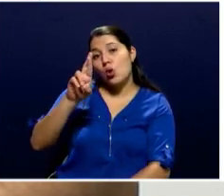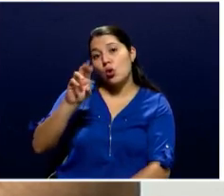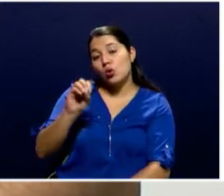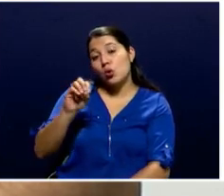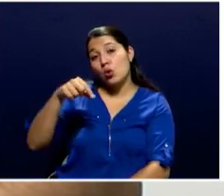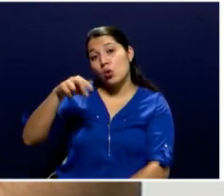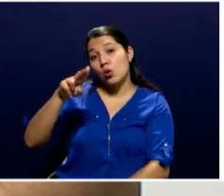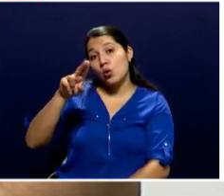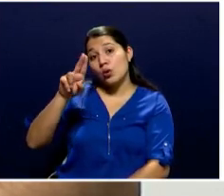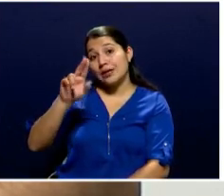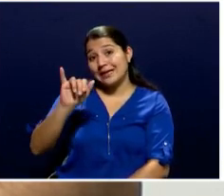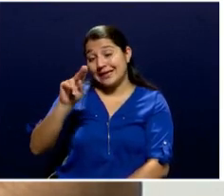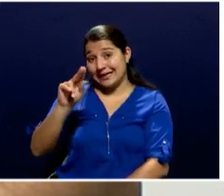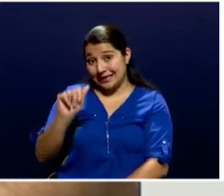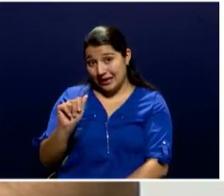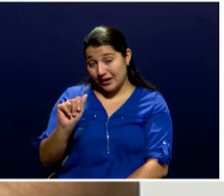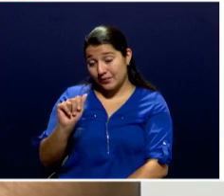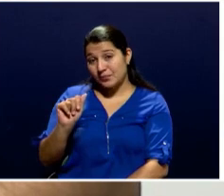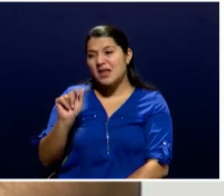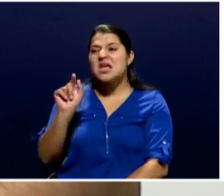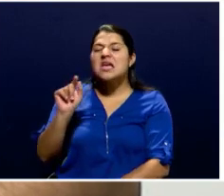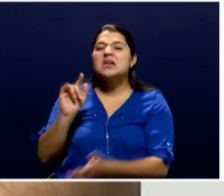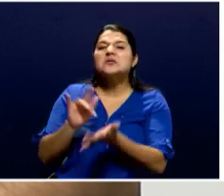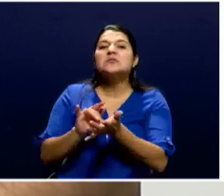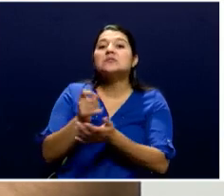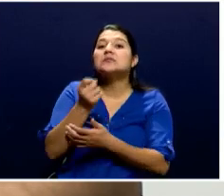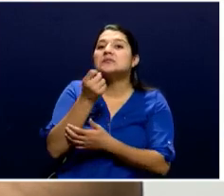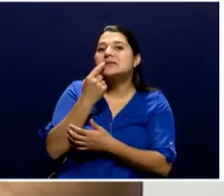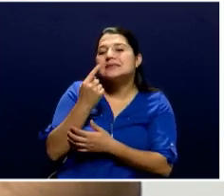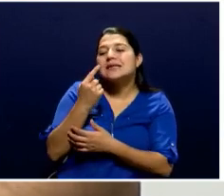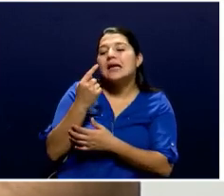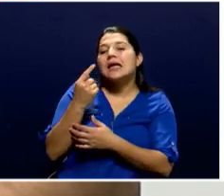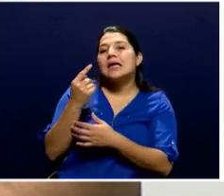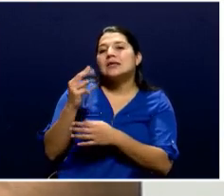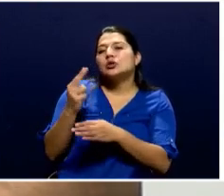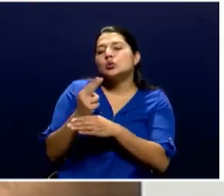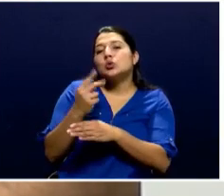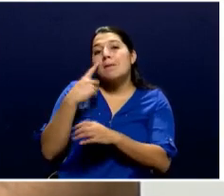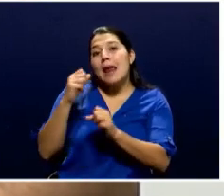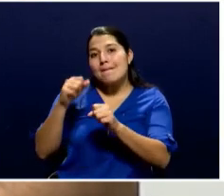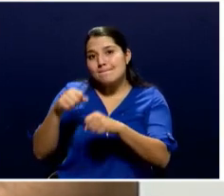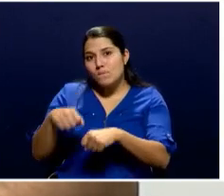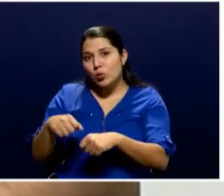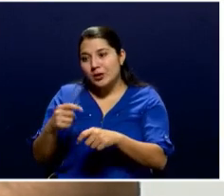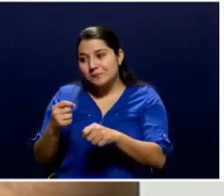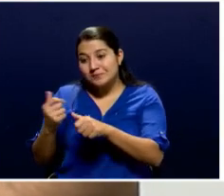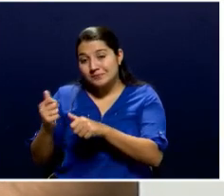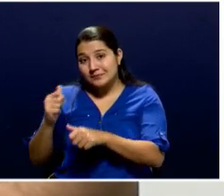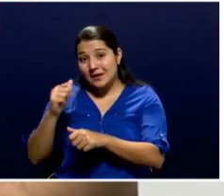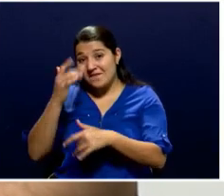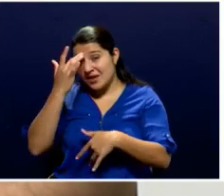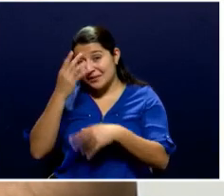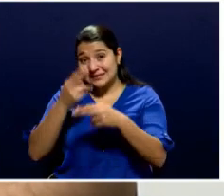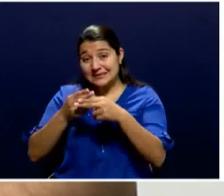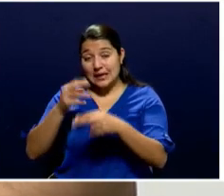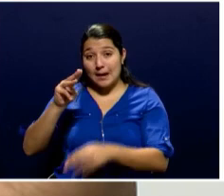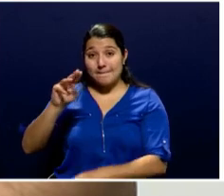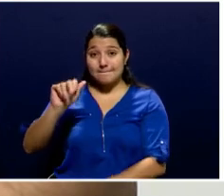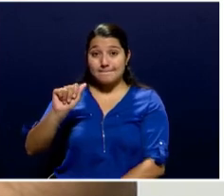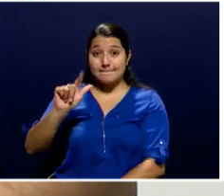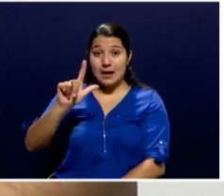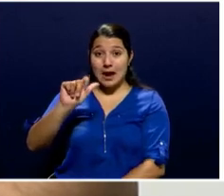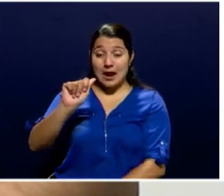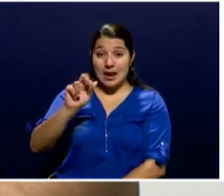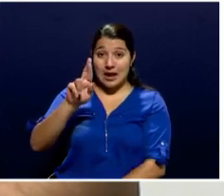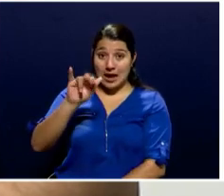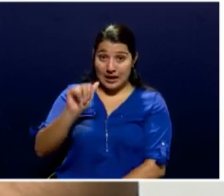hidroxicloroquina, las cuales son drogas antimaláricas que se utilizan para tratar la malaria. Y en algunas